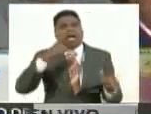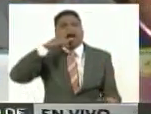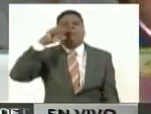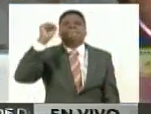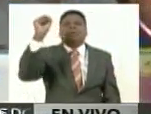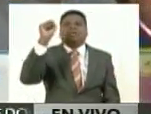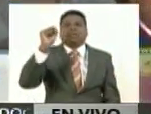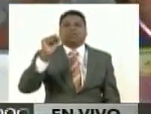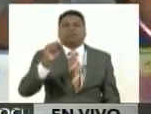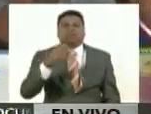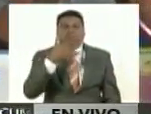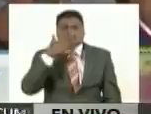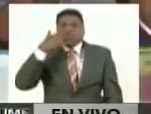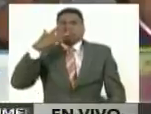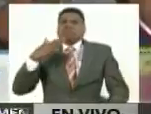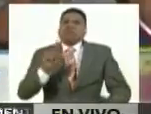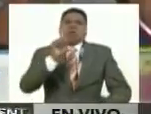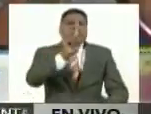respirar, pero ni un día.